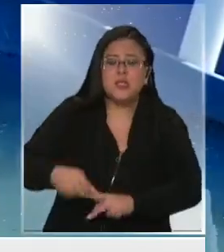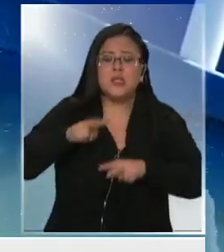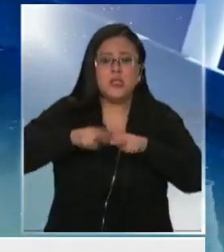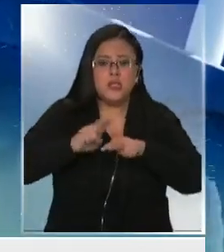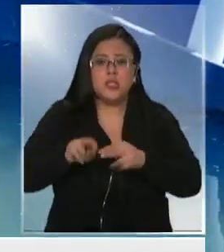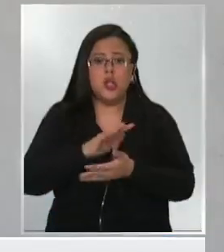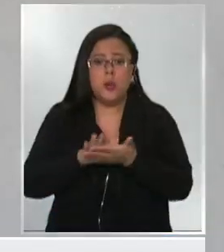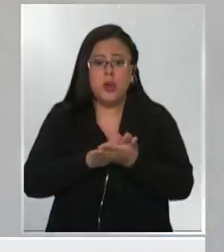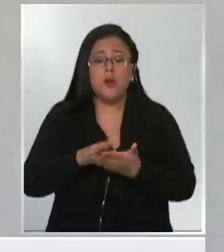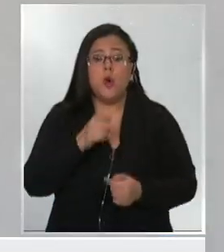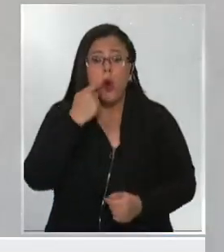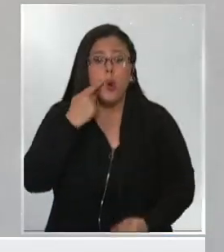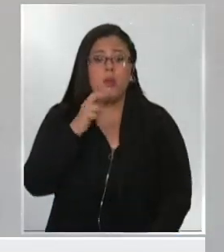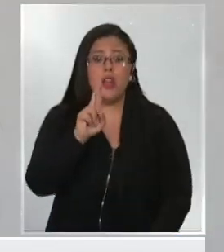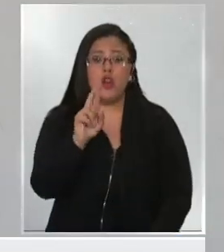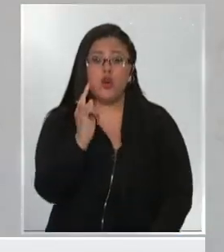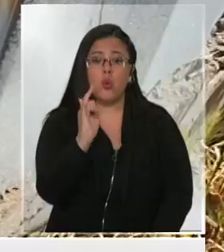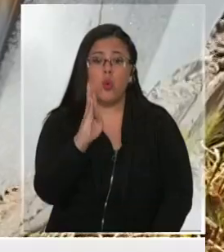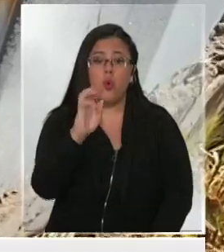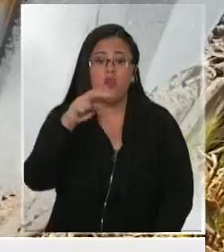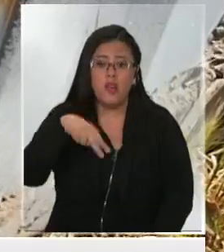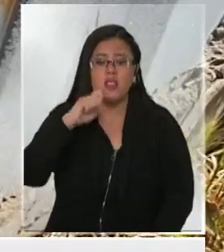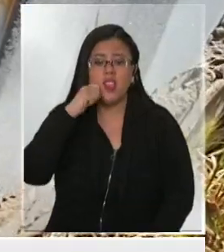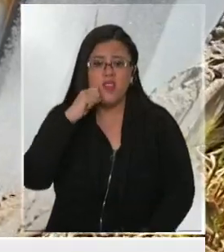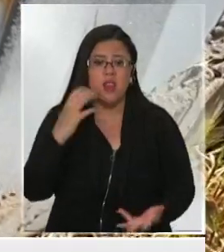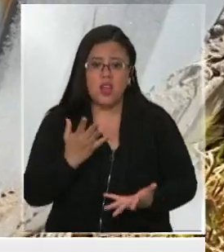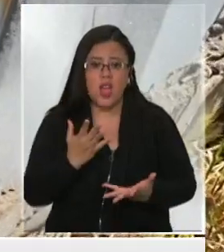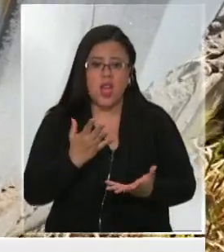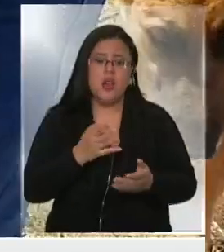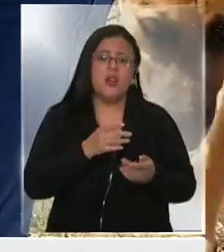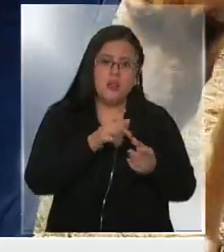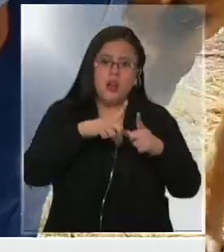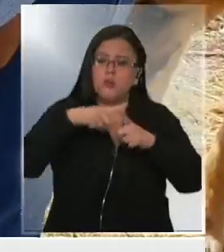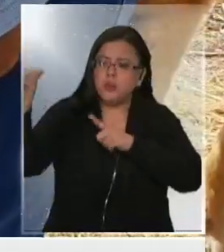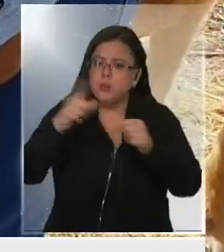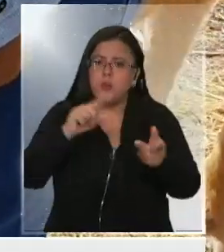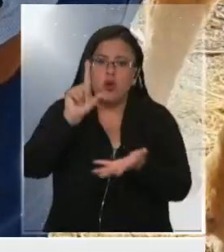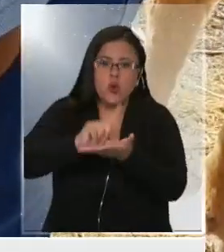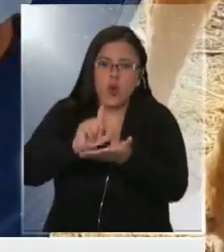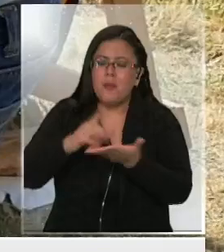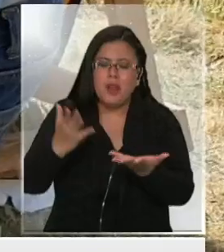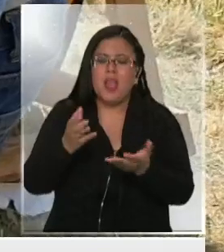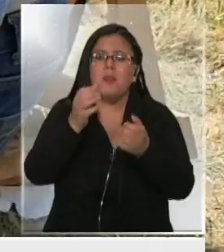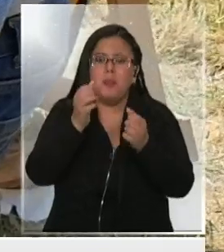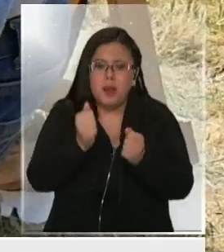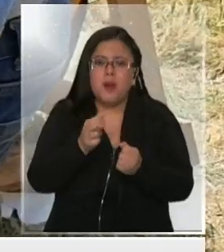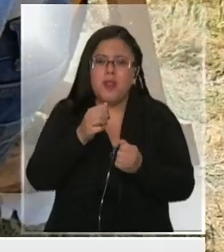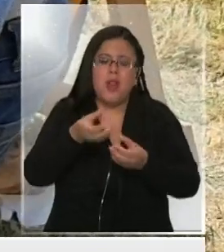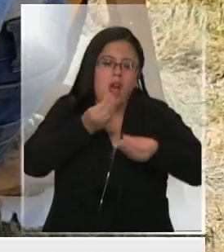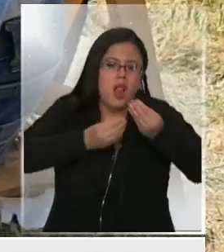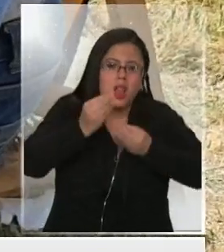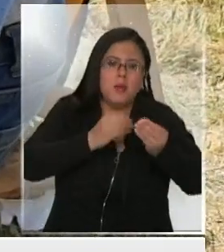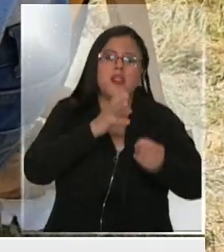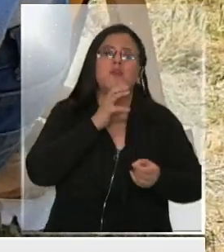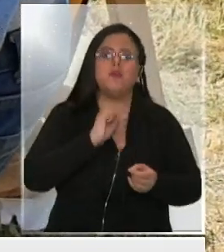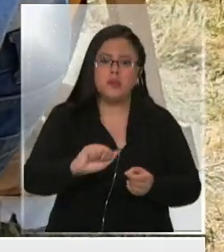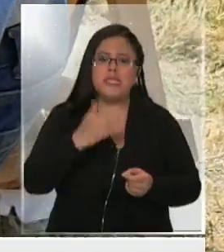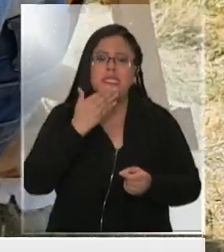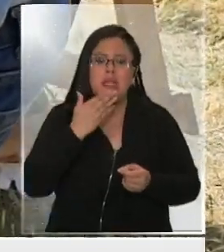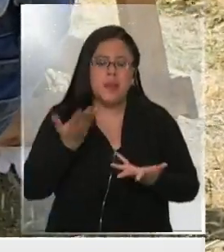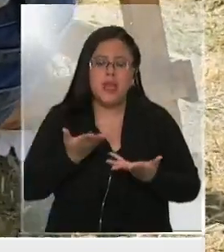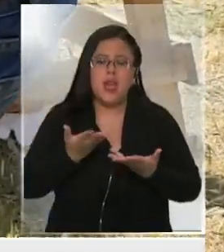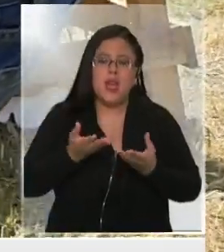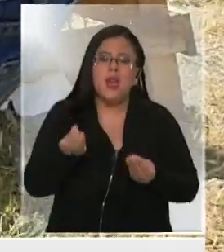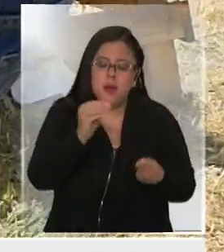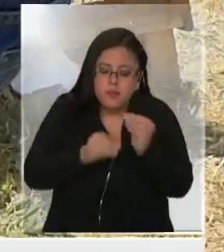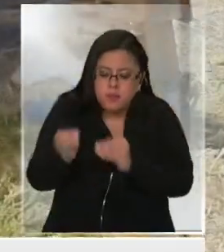de Rubén, con buenos resultados. Poder alimentar a sus cabras le ha permitido volver a fabricar quesos, el sustento de